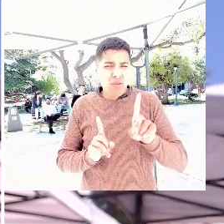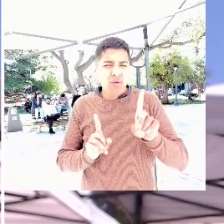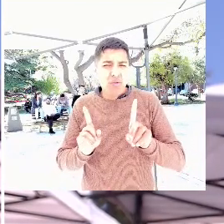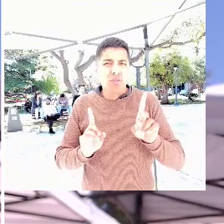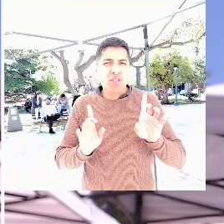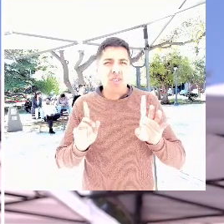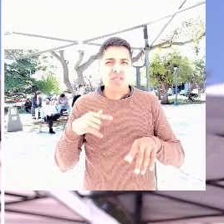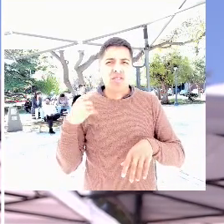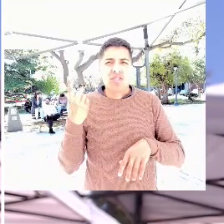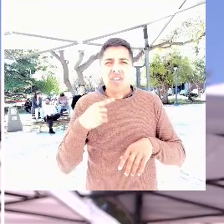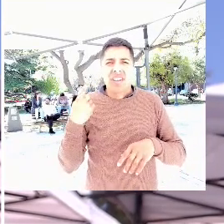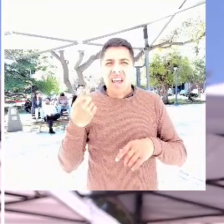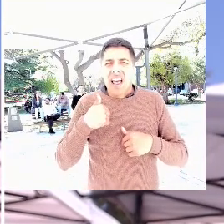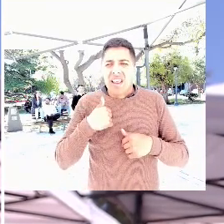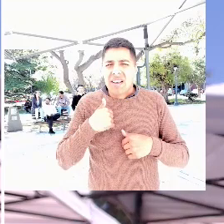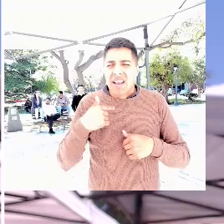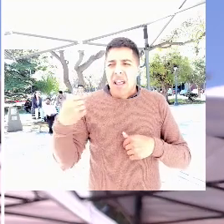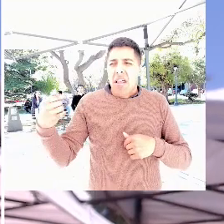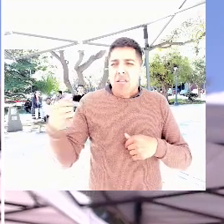sido acompañados